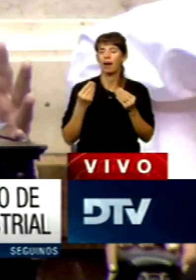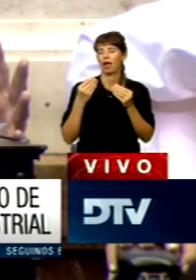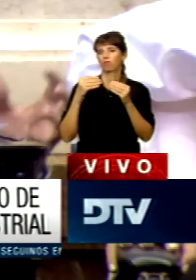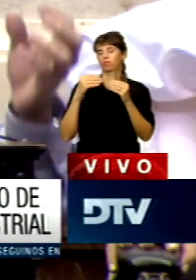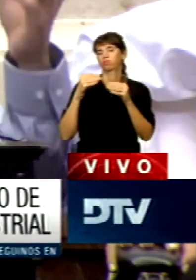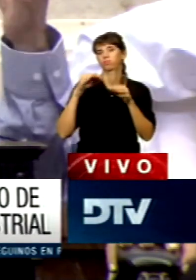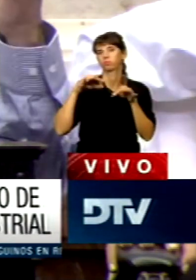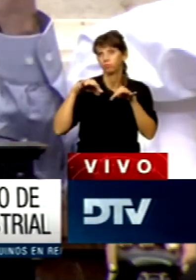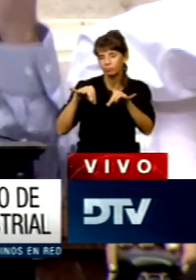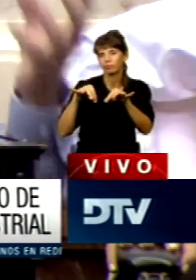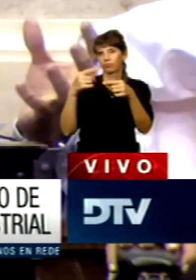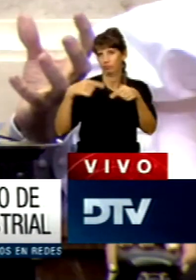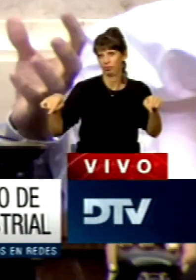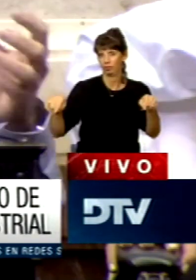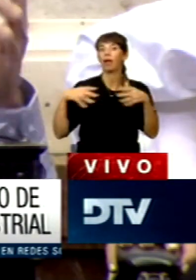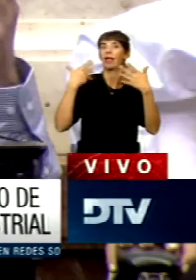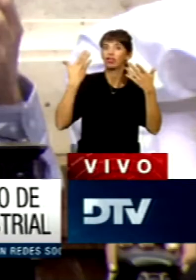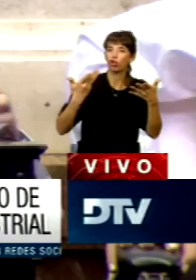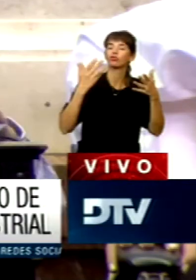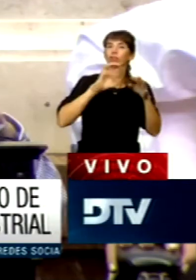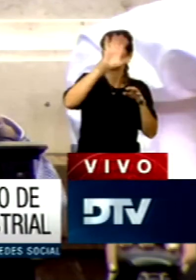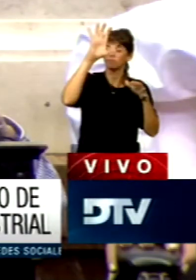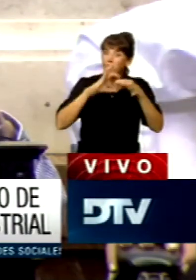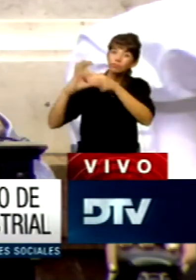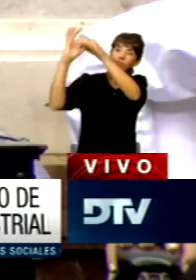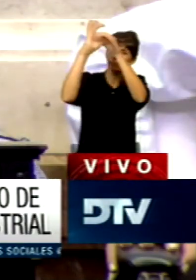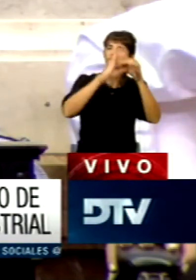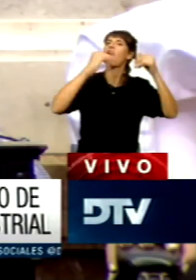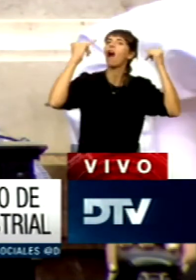producción. Así que el federalismo está presente